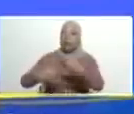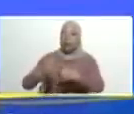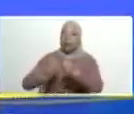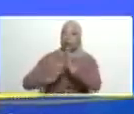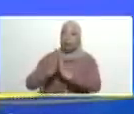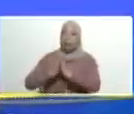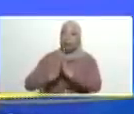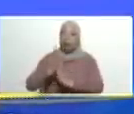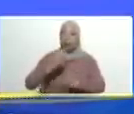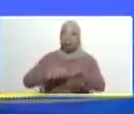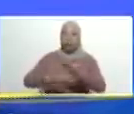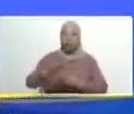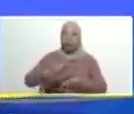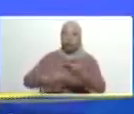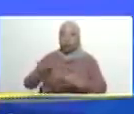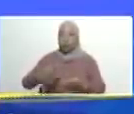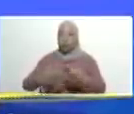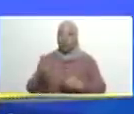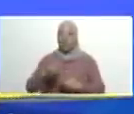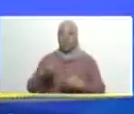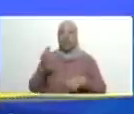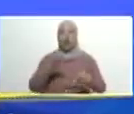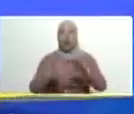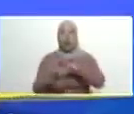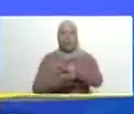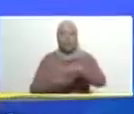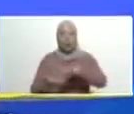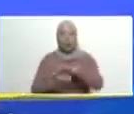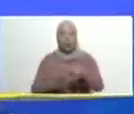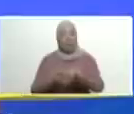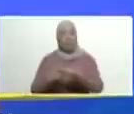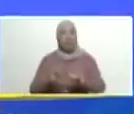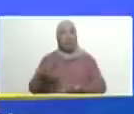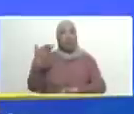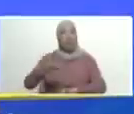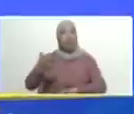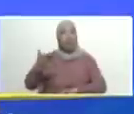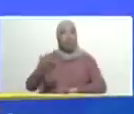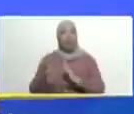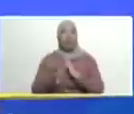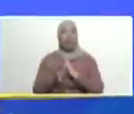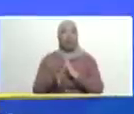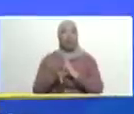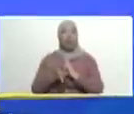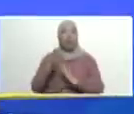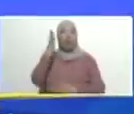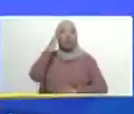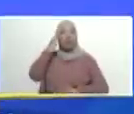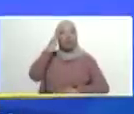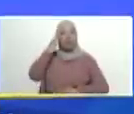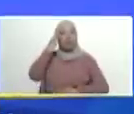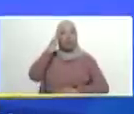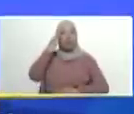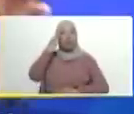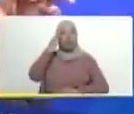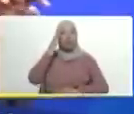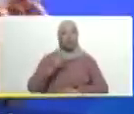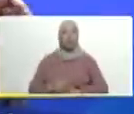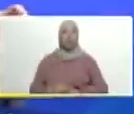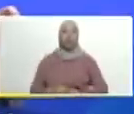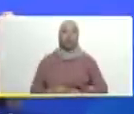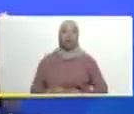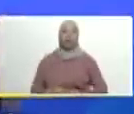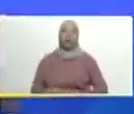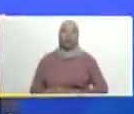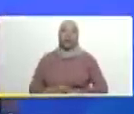y sabemos la importancia de la ciencia y la tecnología y la investigación para esto. En Barbados